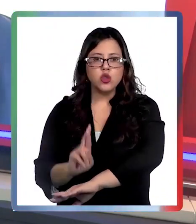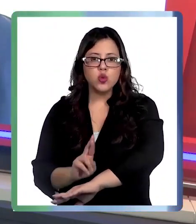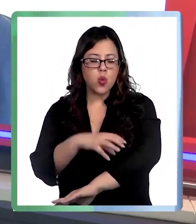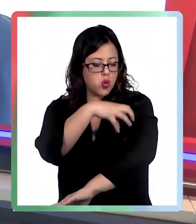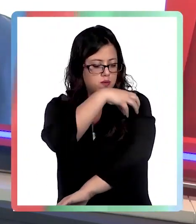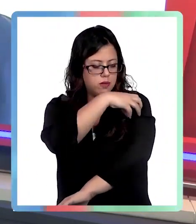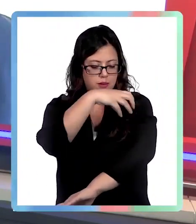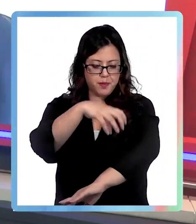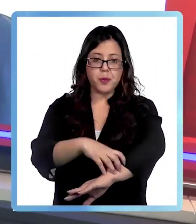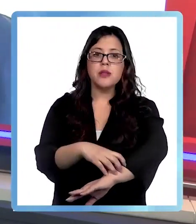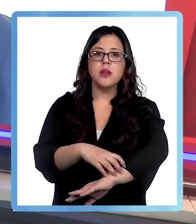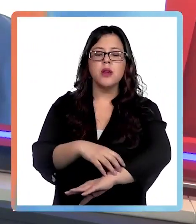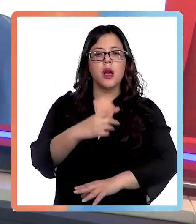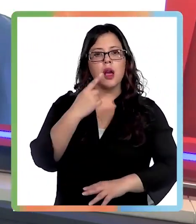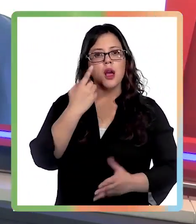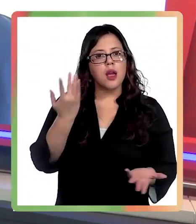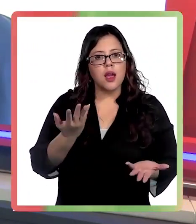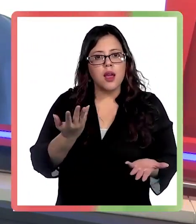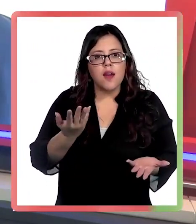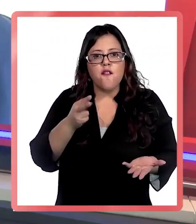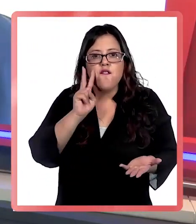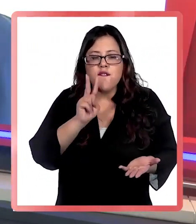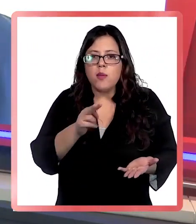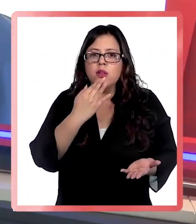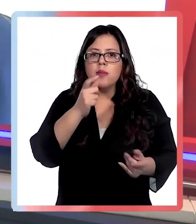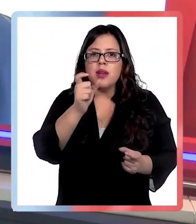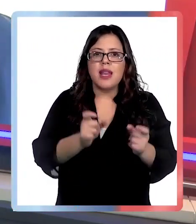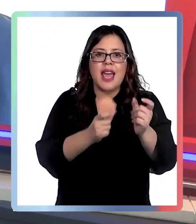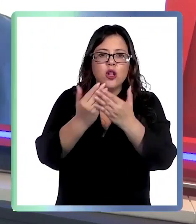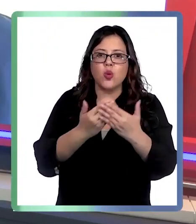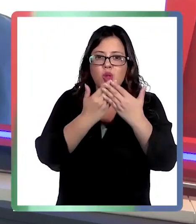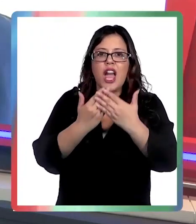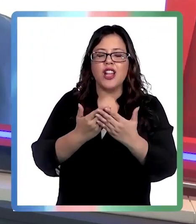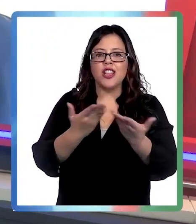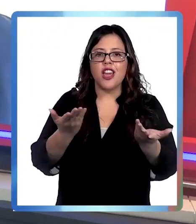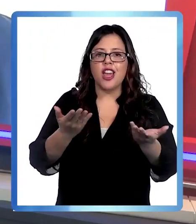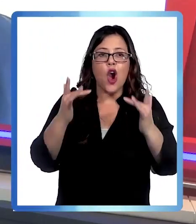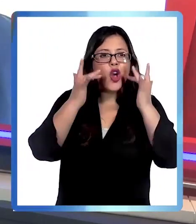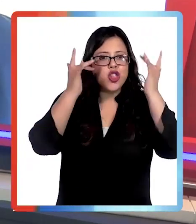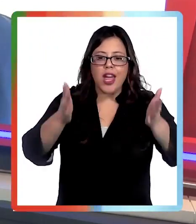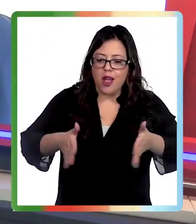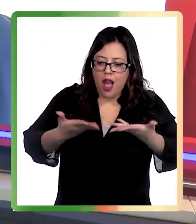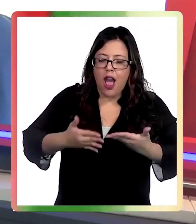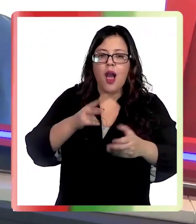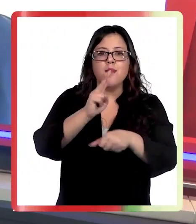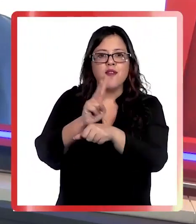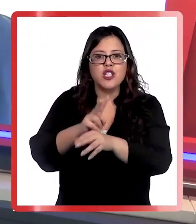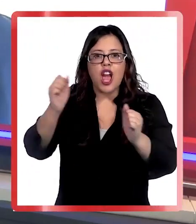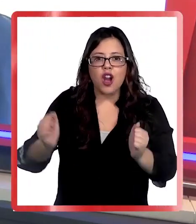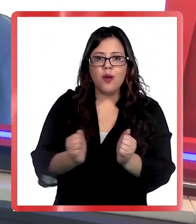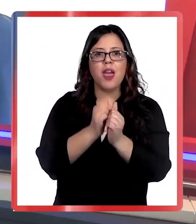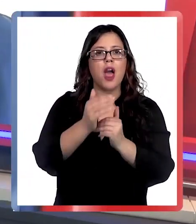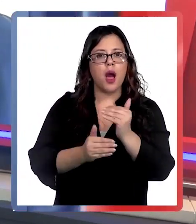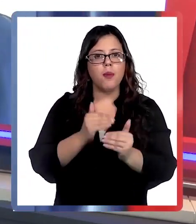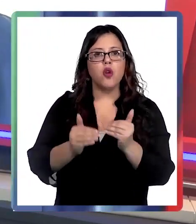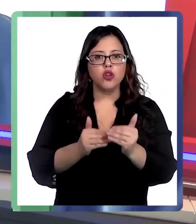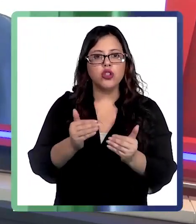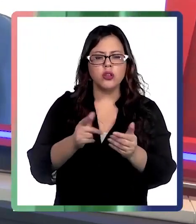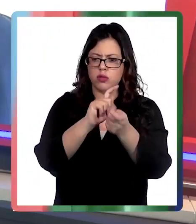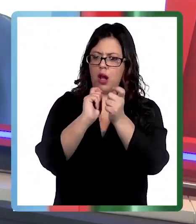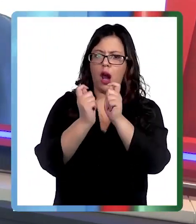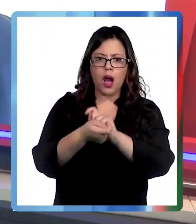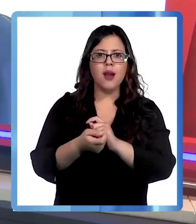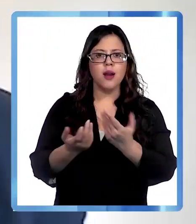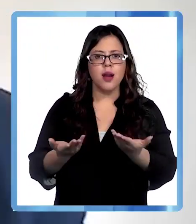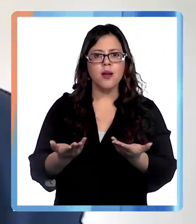norte, en el sur del país. Y fíjense que vemos estudiantes más contentos, más motivados, a profesores también acompañando este proceso. Y